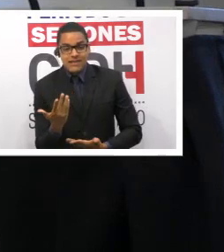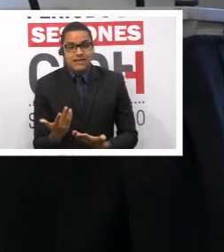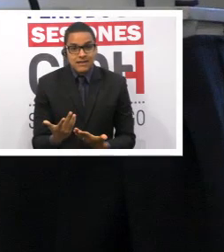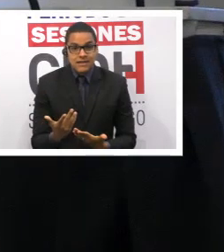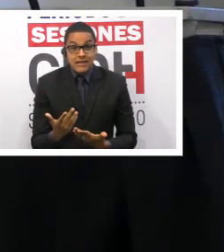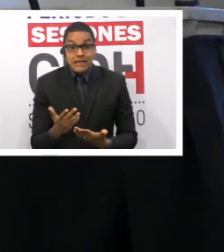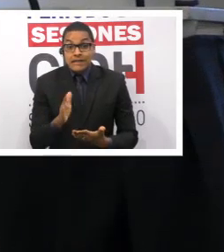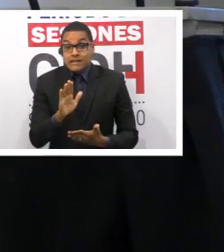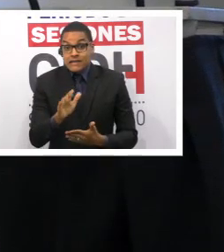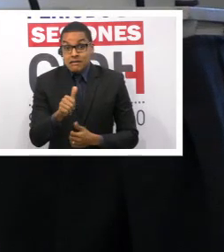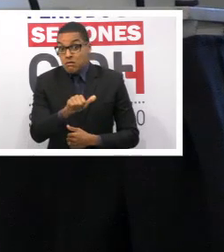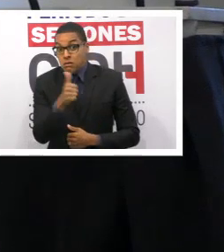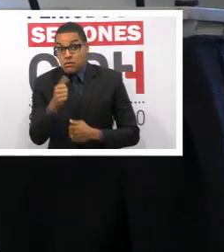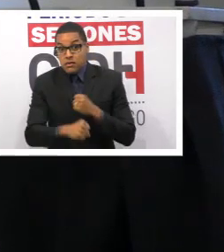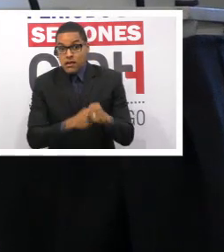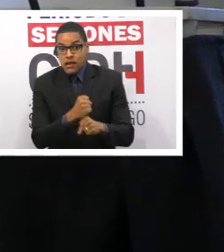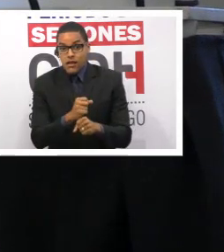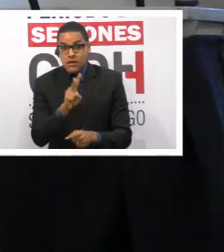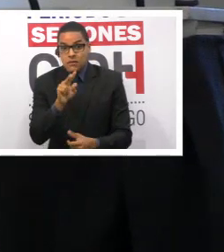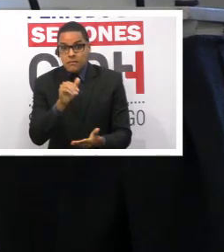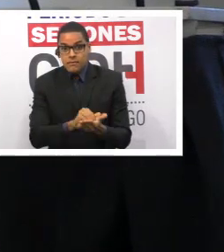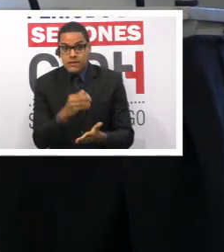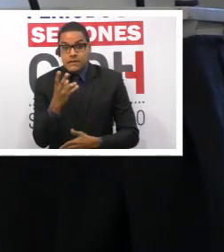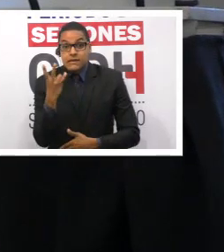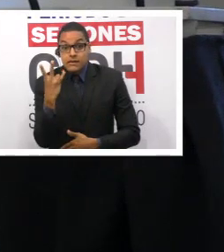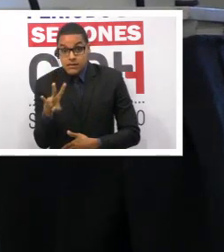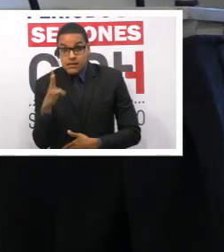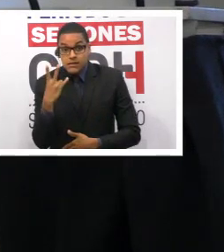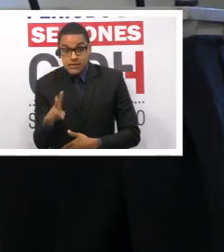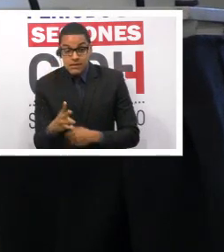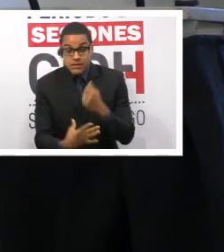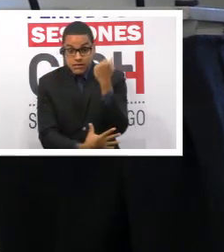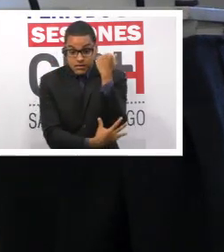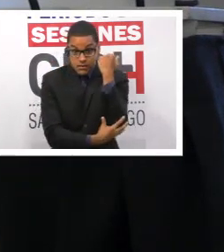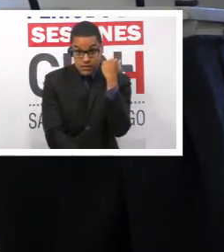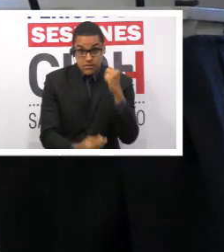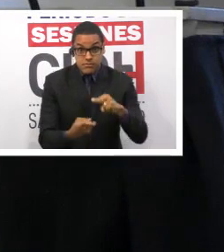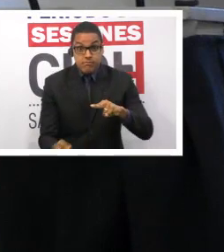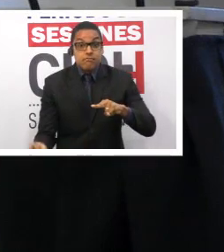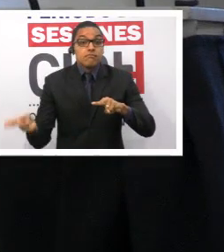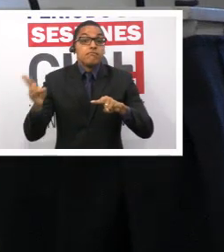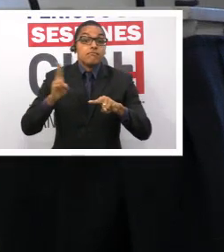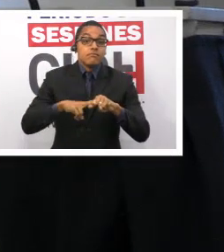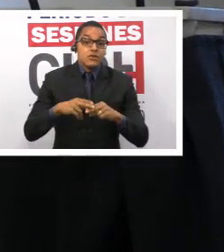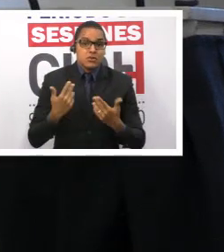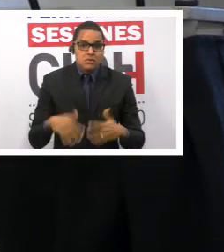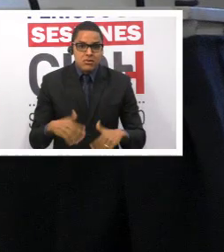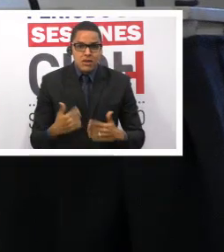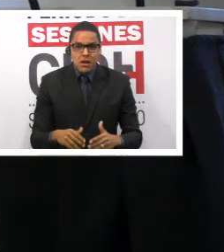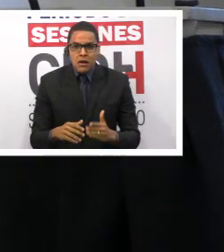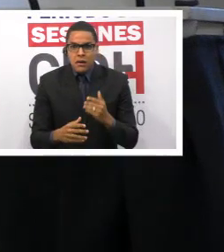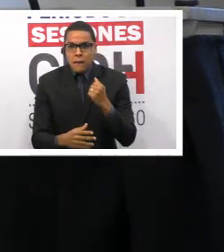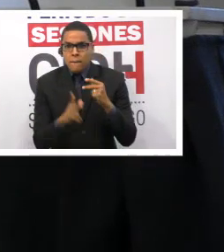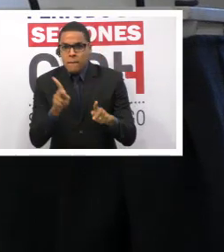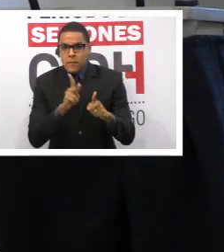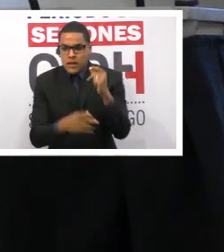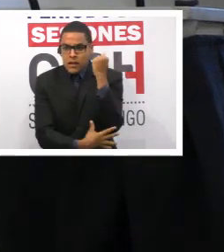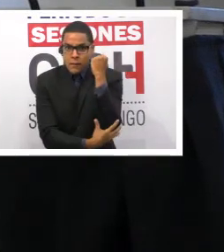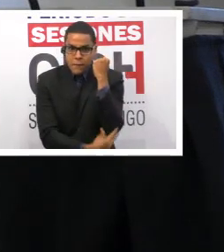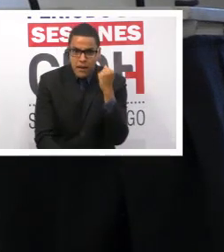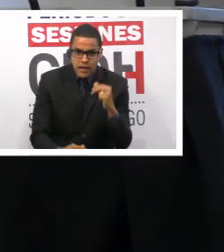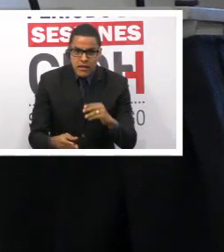tercer año consecutivo alcanzando los 187 millones la pobreza afecta desproporcionadamente a los niños ya las niñas